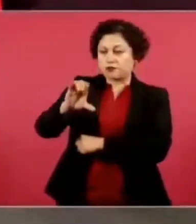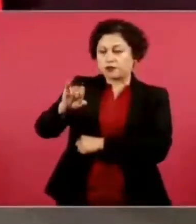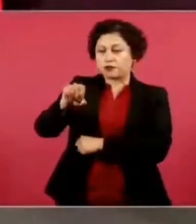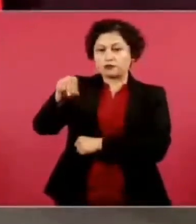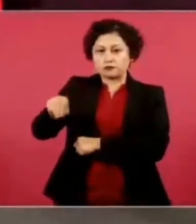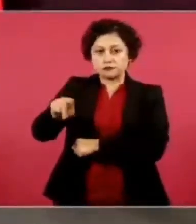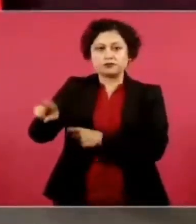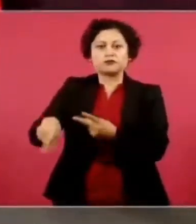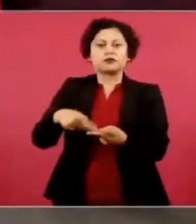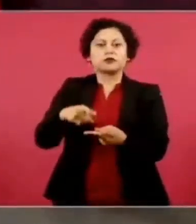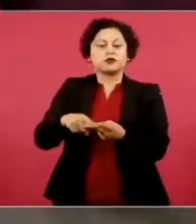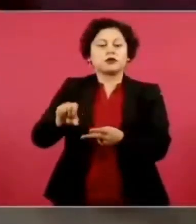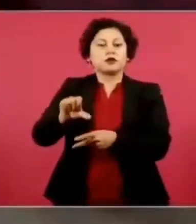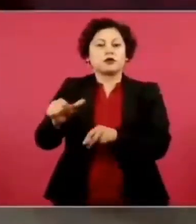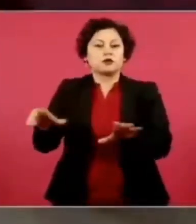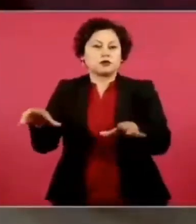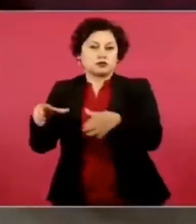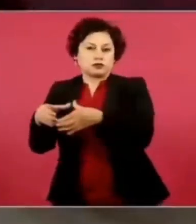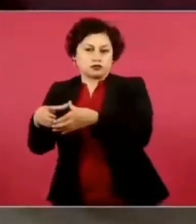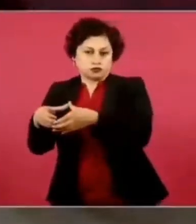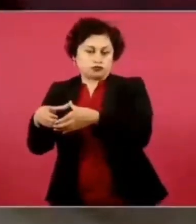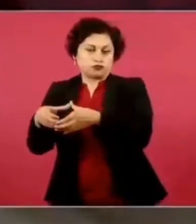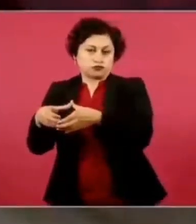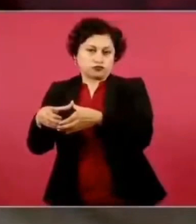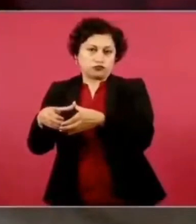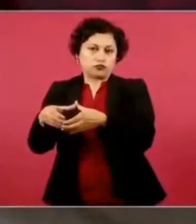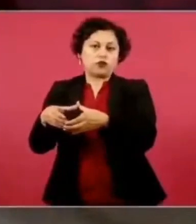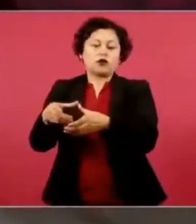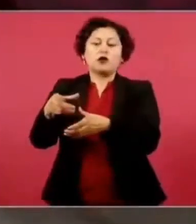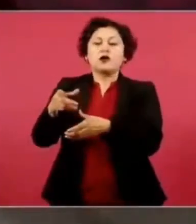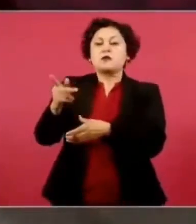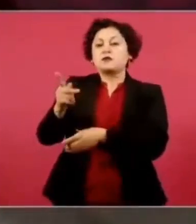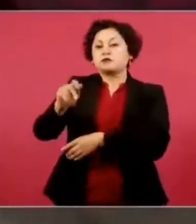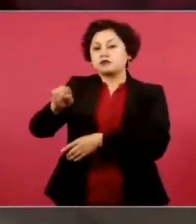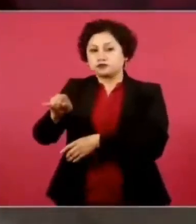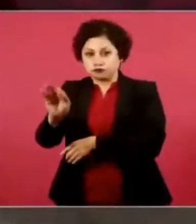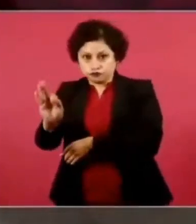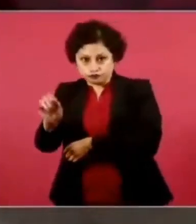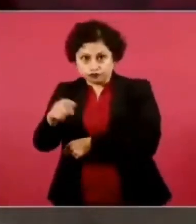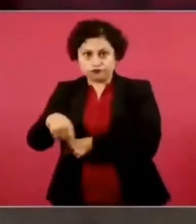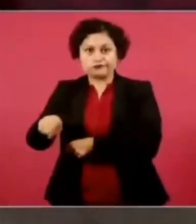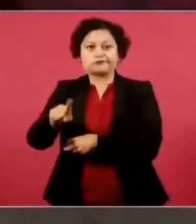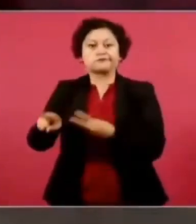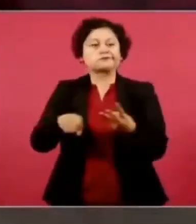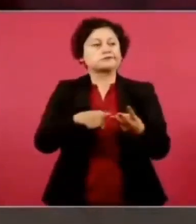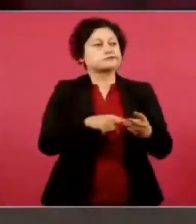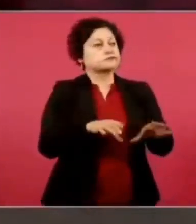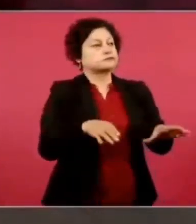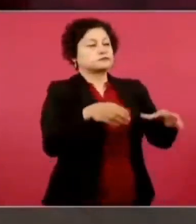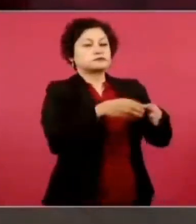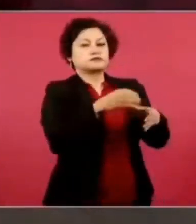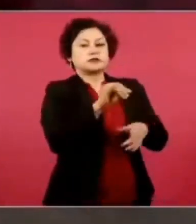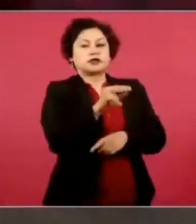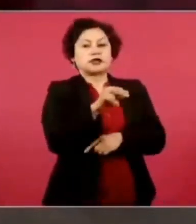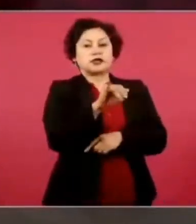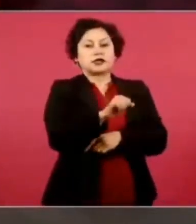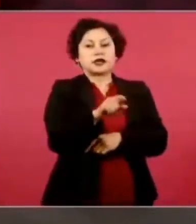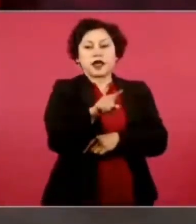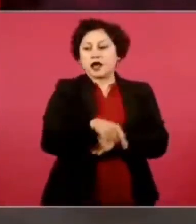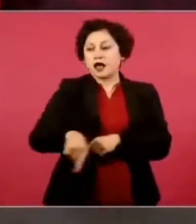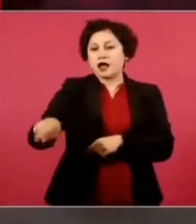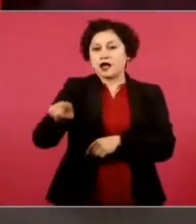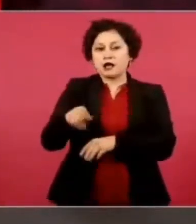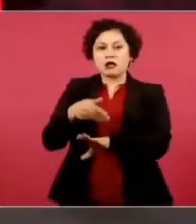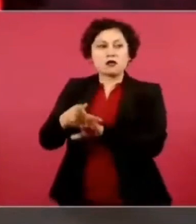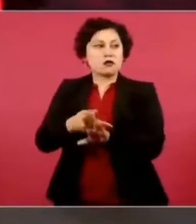Judicial y a los de la transparencia, ni con el pétalo de una